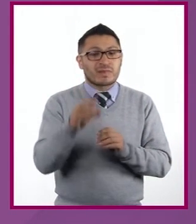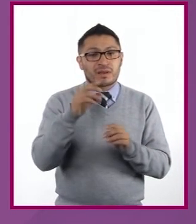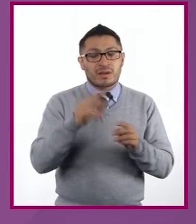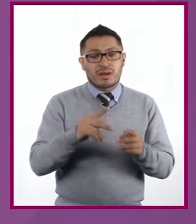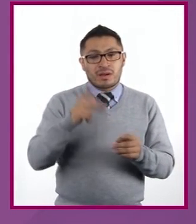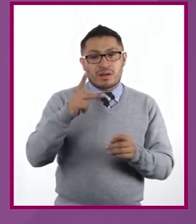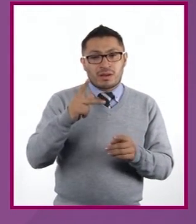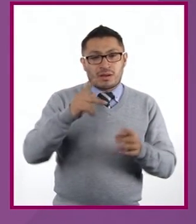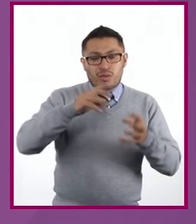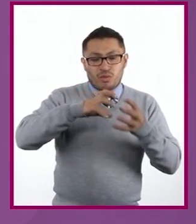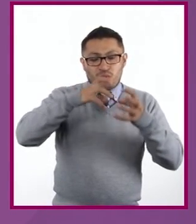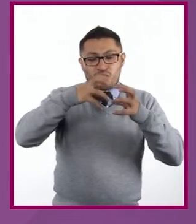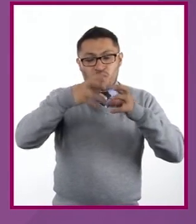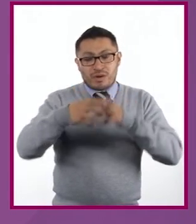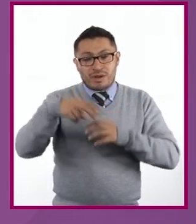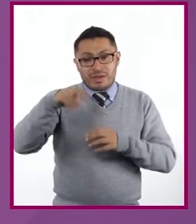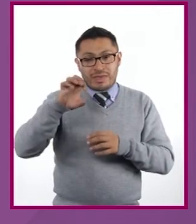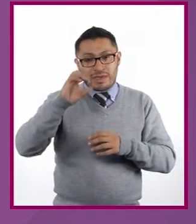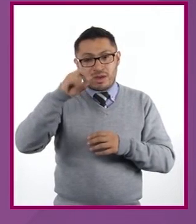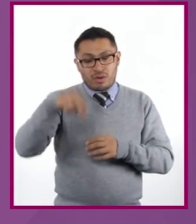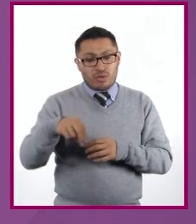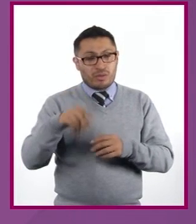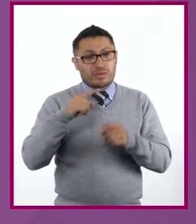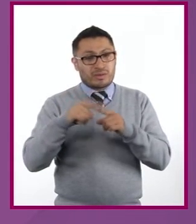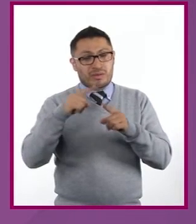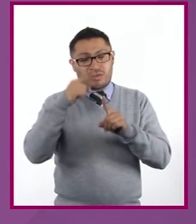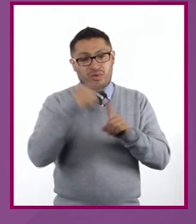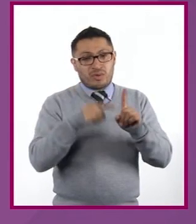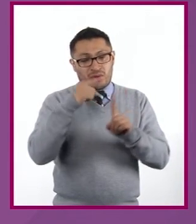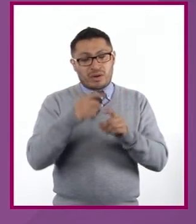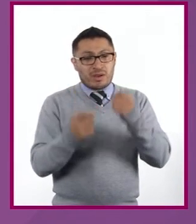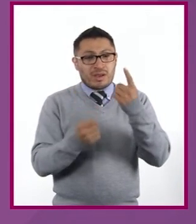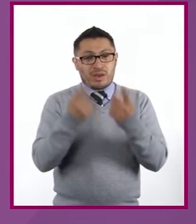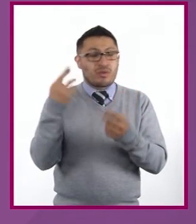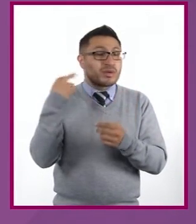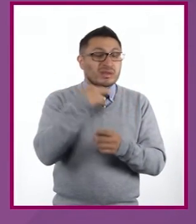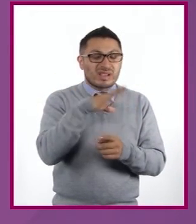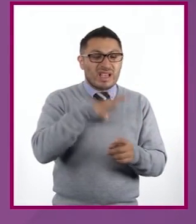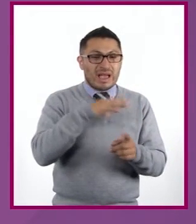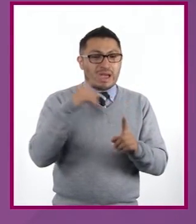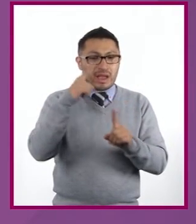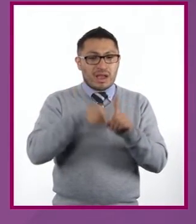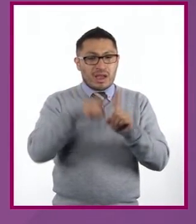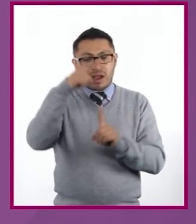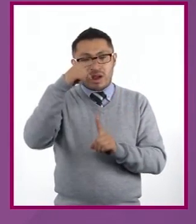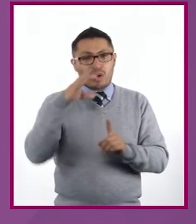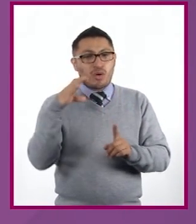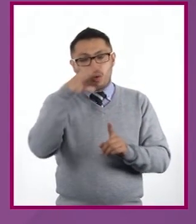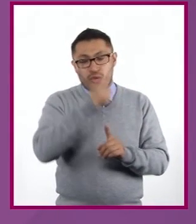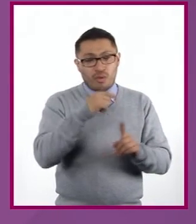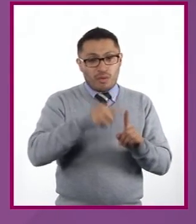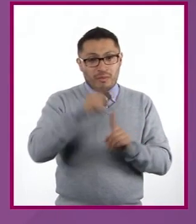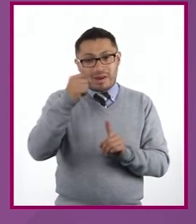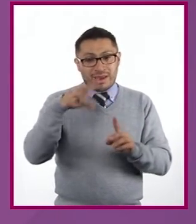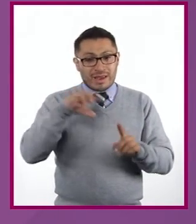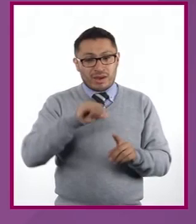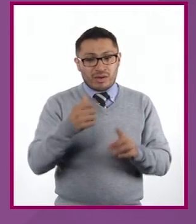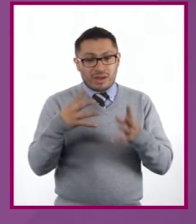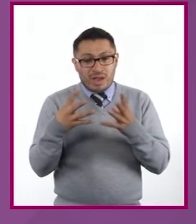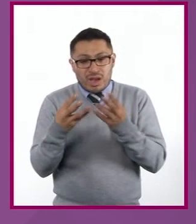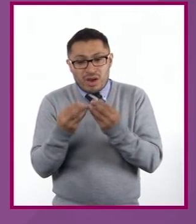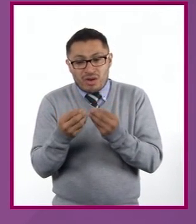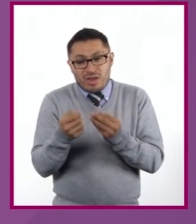partículas de neón que están a distintas temperaturas. Las que se mueven más rápido tienen mayor temperatura que las que están juntas y casi